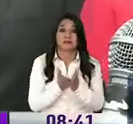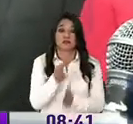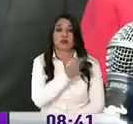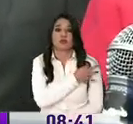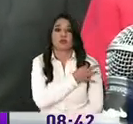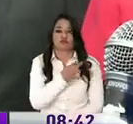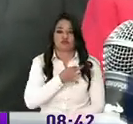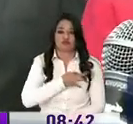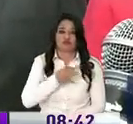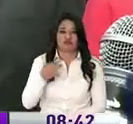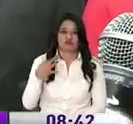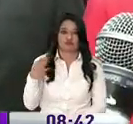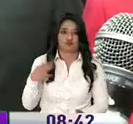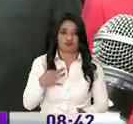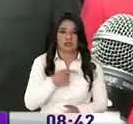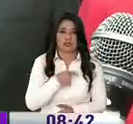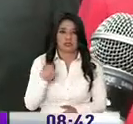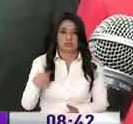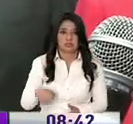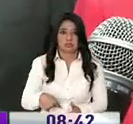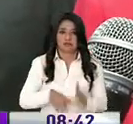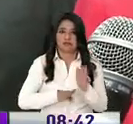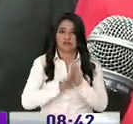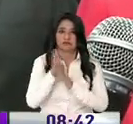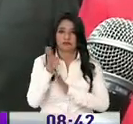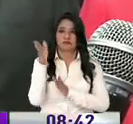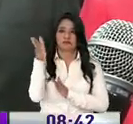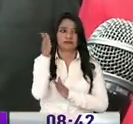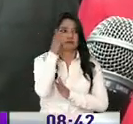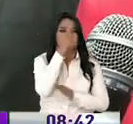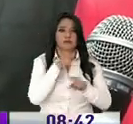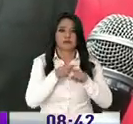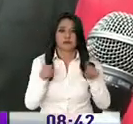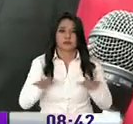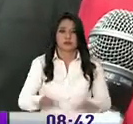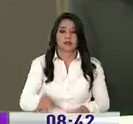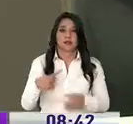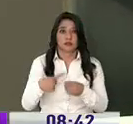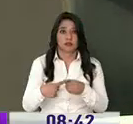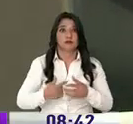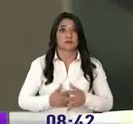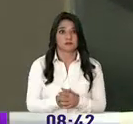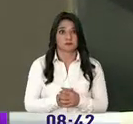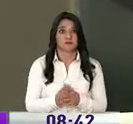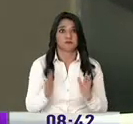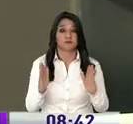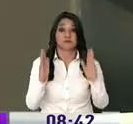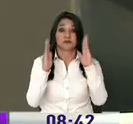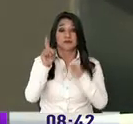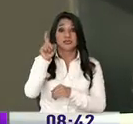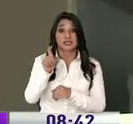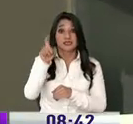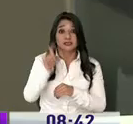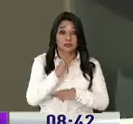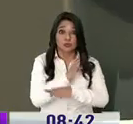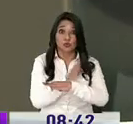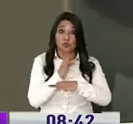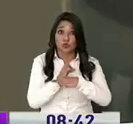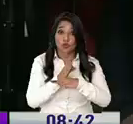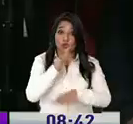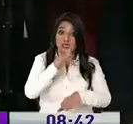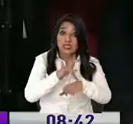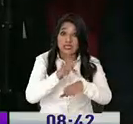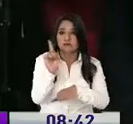acupuntura. Hoy estamos creciendo a varios puntos de la ciudad de Quito. Para ser atendido no es necesario generar una cita